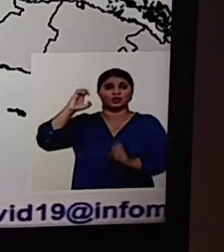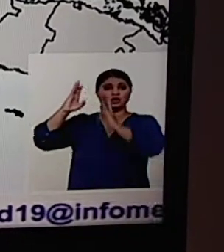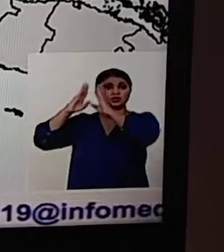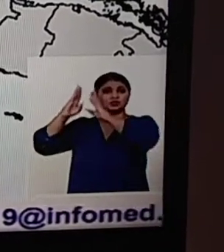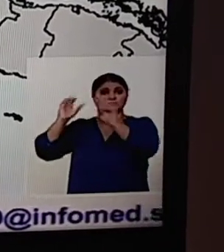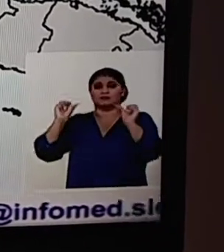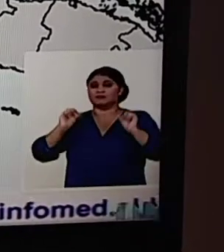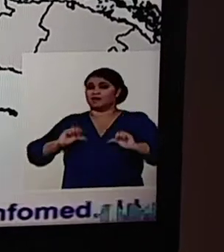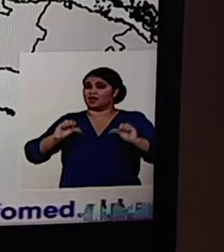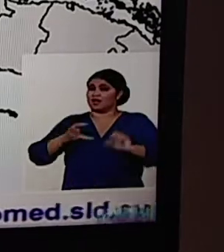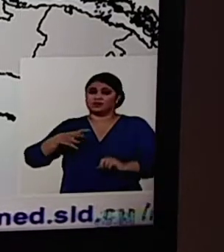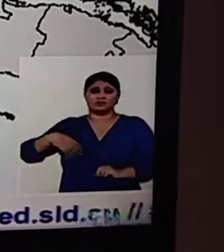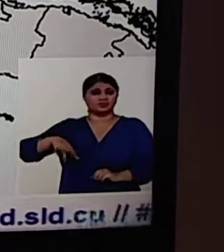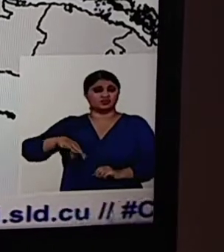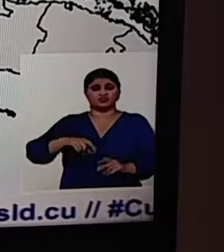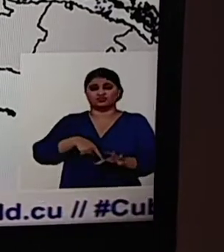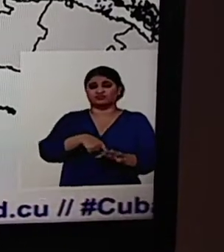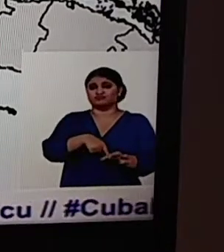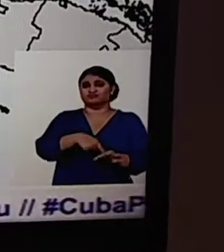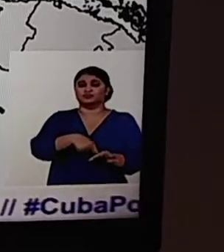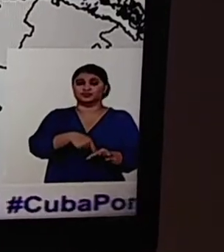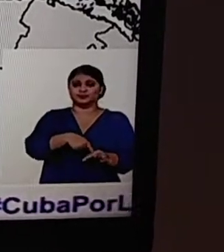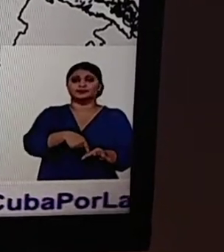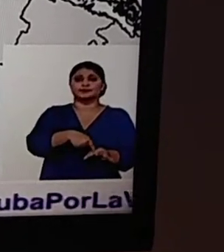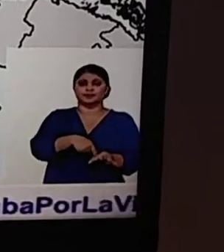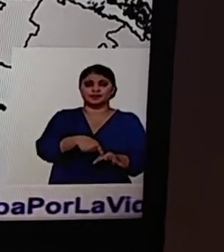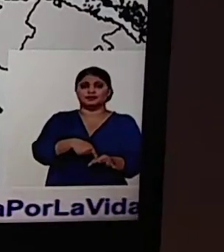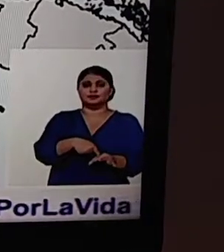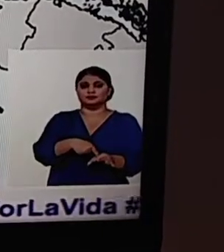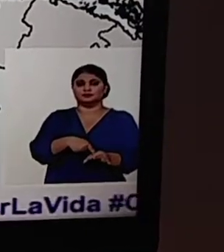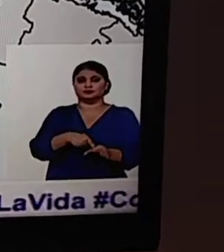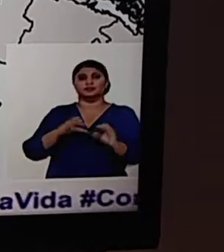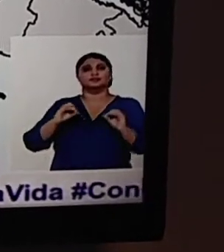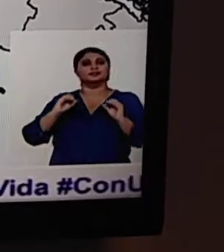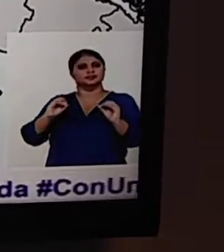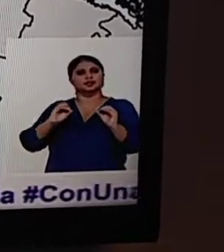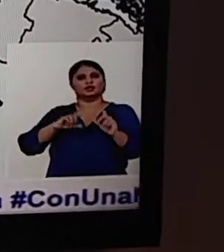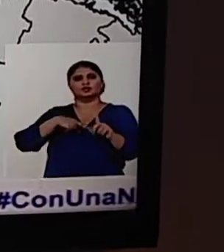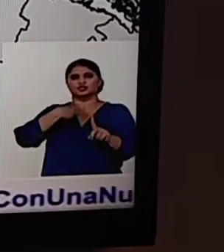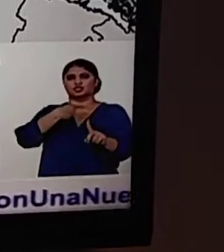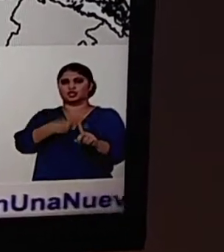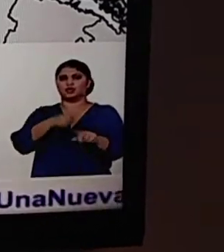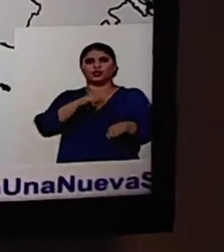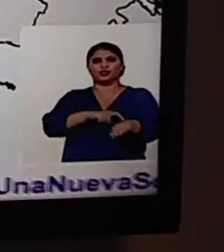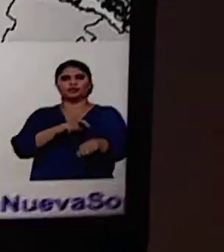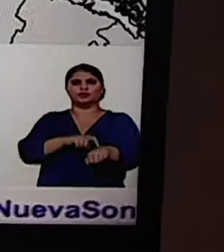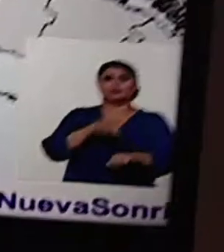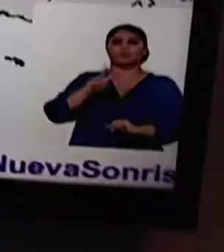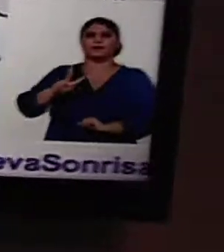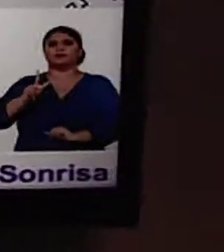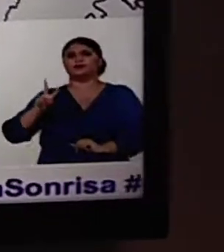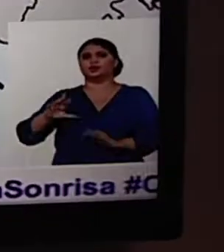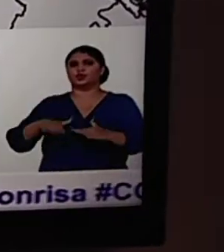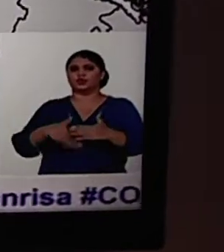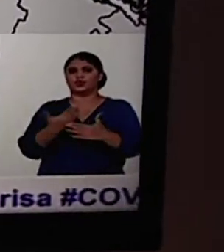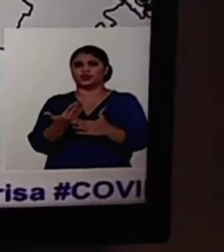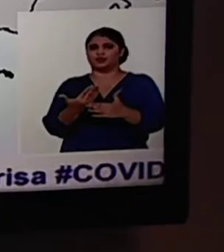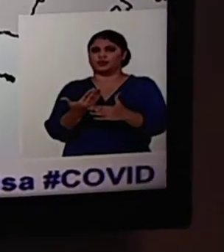el municipio especial Isla de la Juventud ya por 22 días consecutivos sin diagnosticar casos